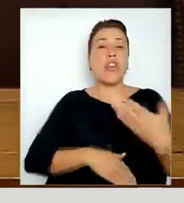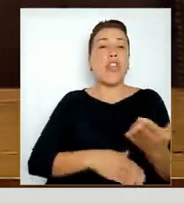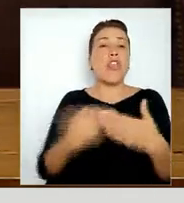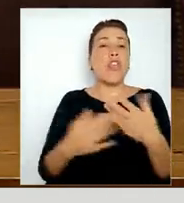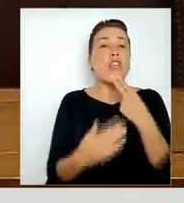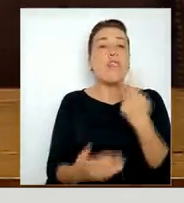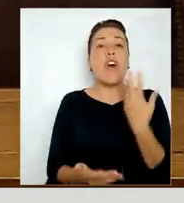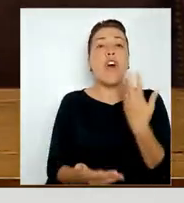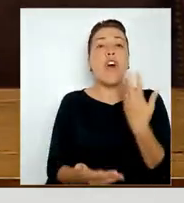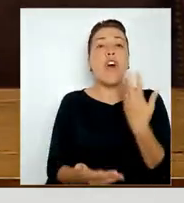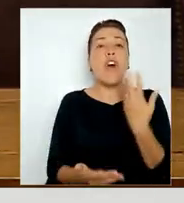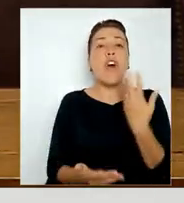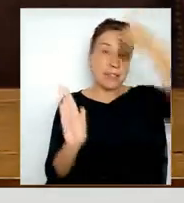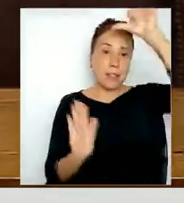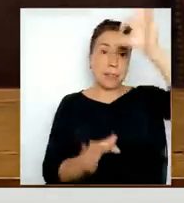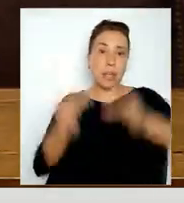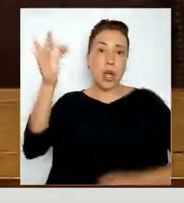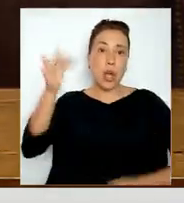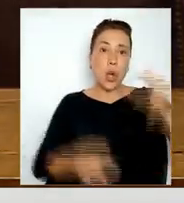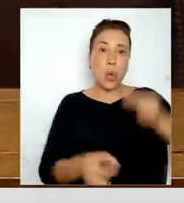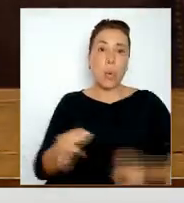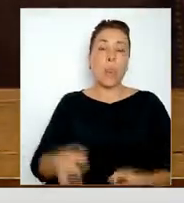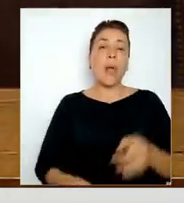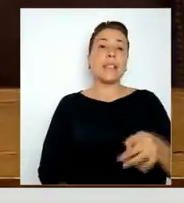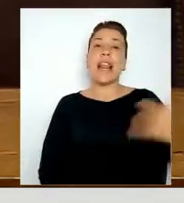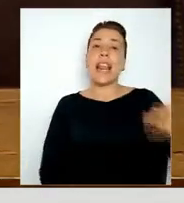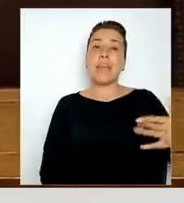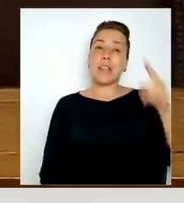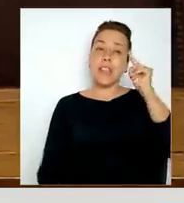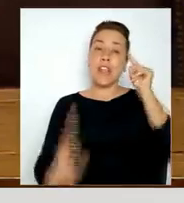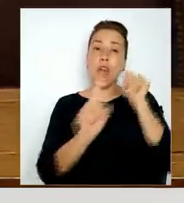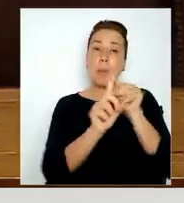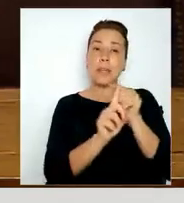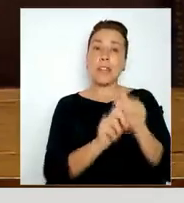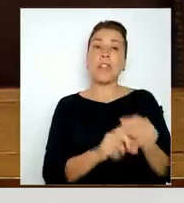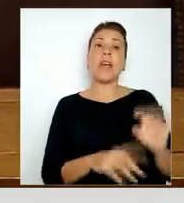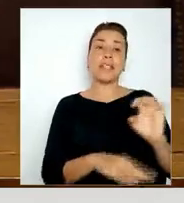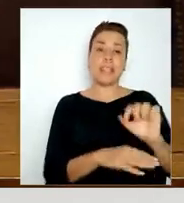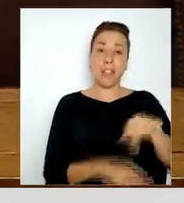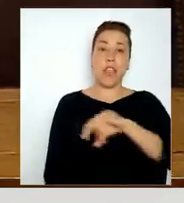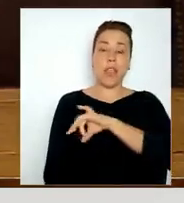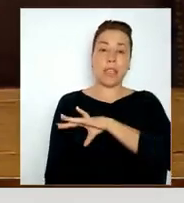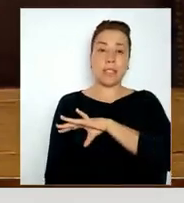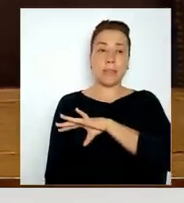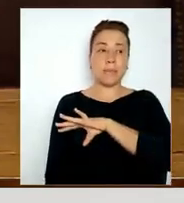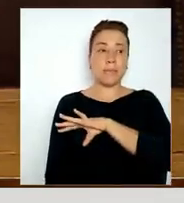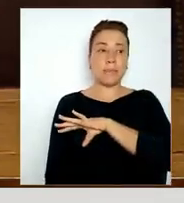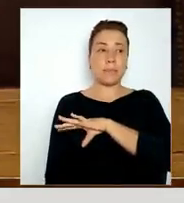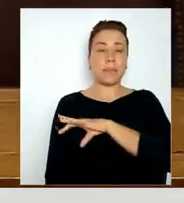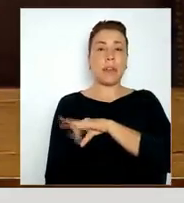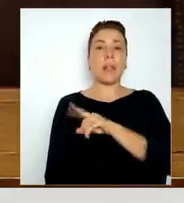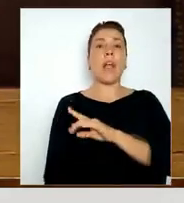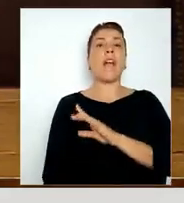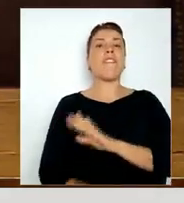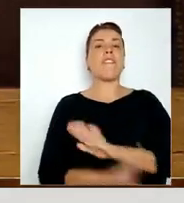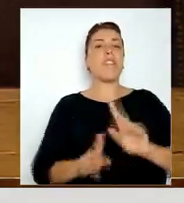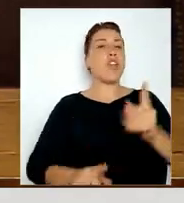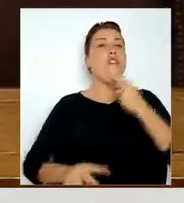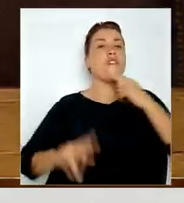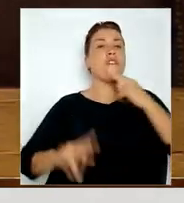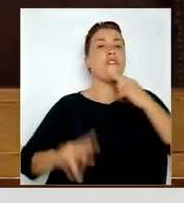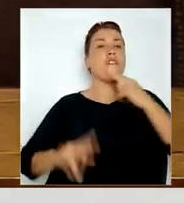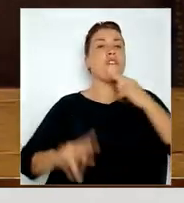y que debiera ser la prioridad el propósito del estado de chile que no estén más en el territorio nacional gracias